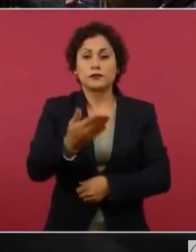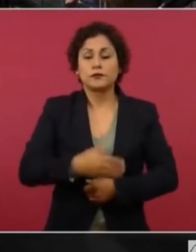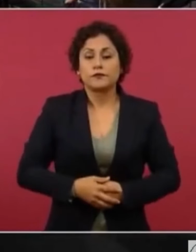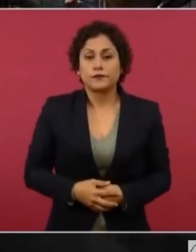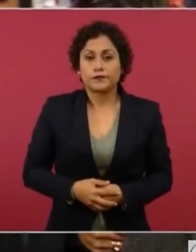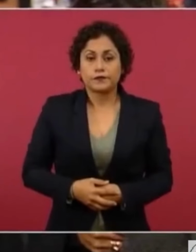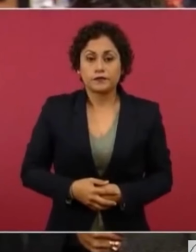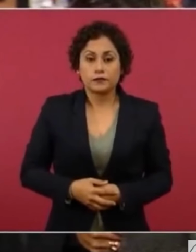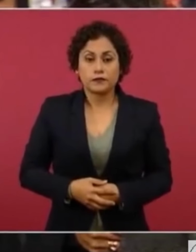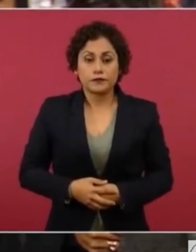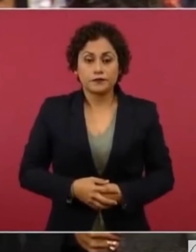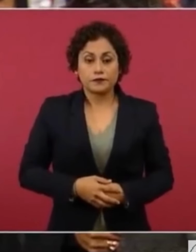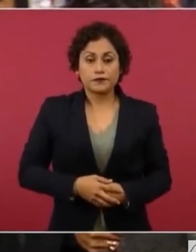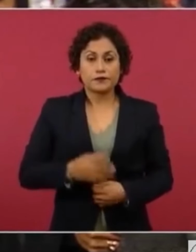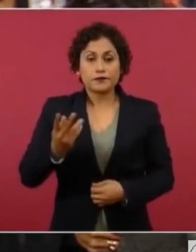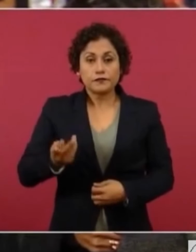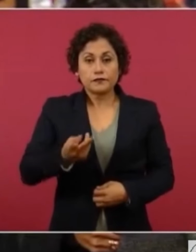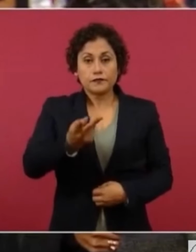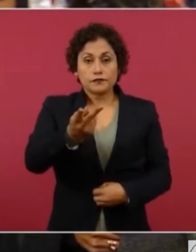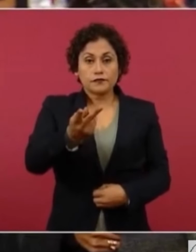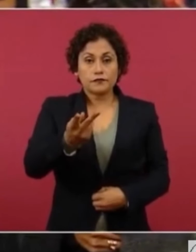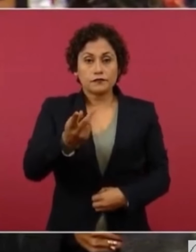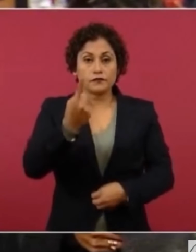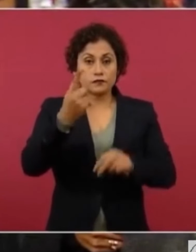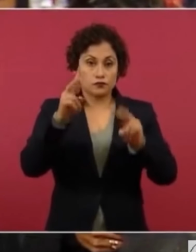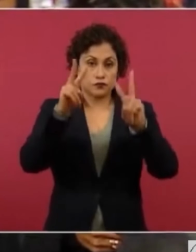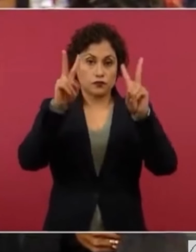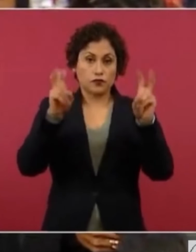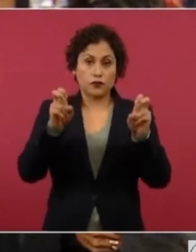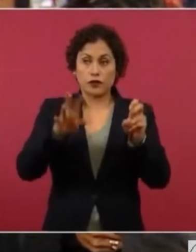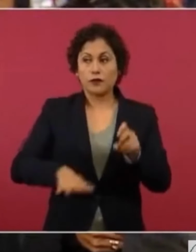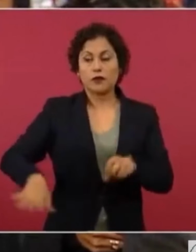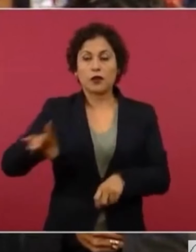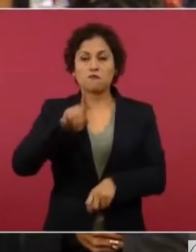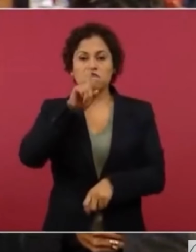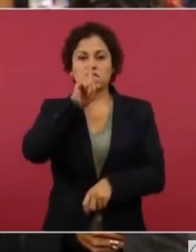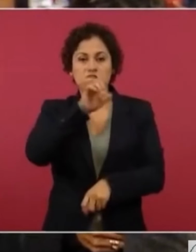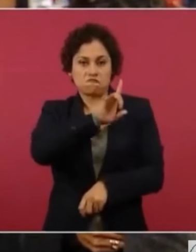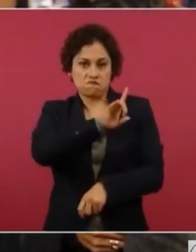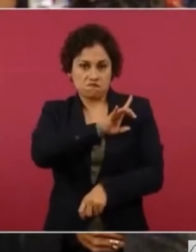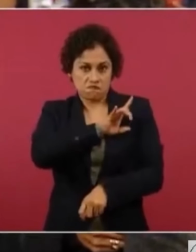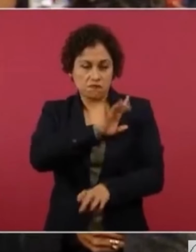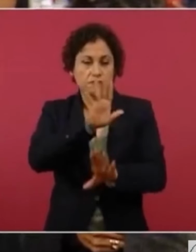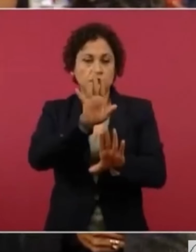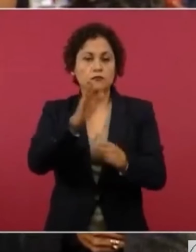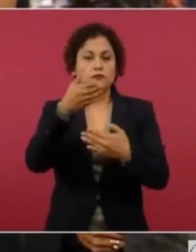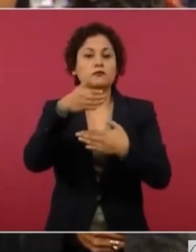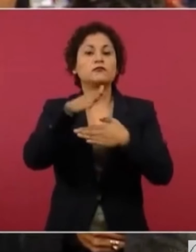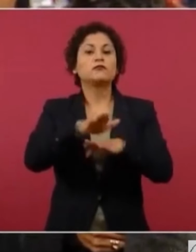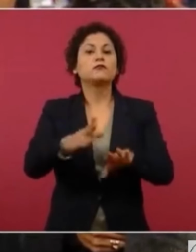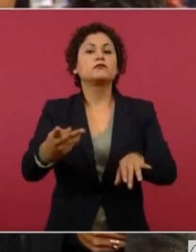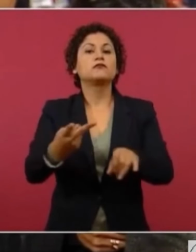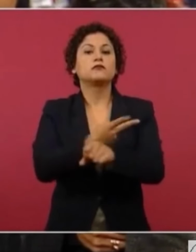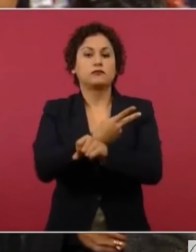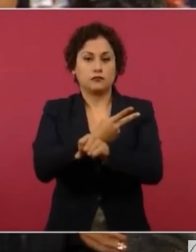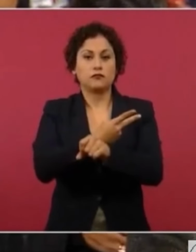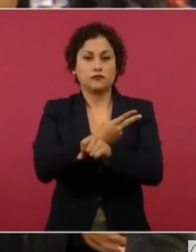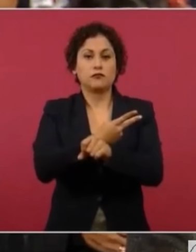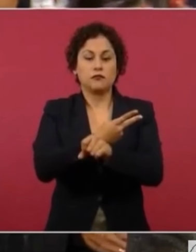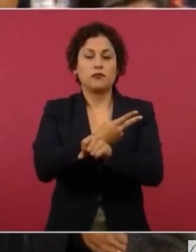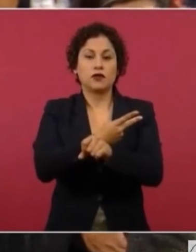Le vamos a preguntar acerca de un tema que casi nadie se atreve a señalar públicamente, relacionado con lo que sucede en distintos